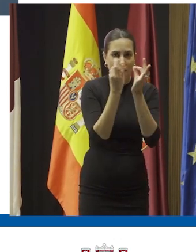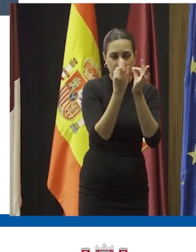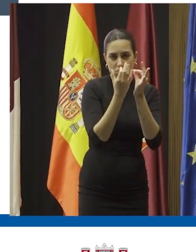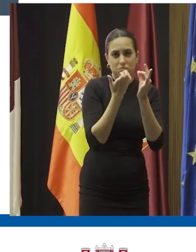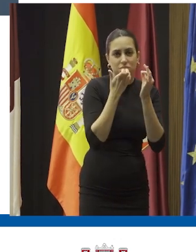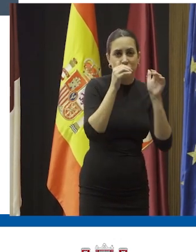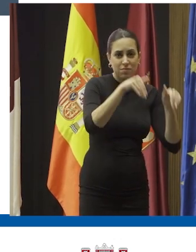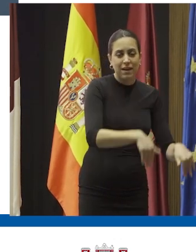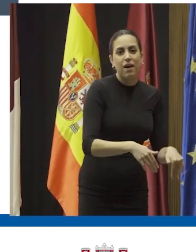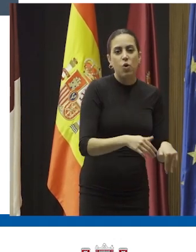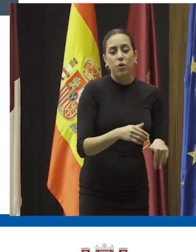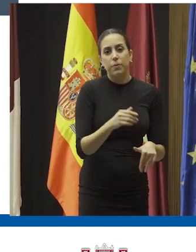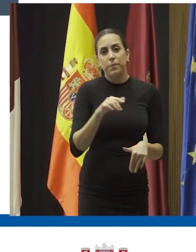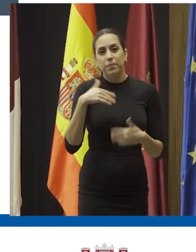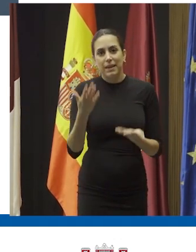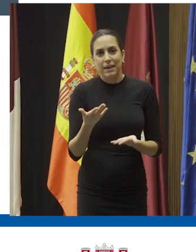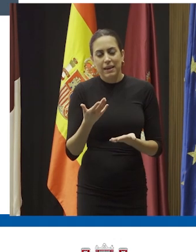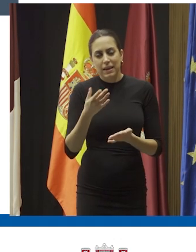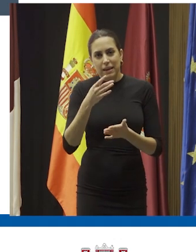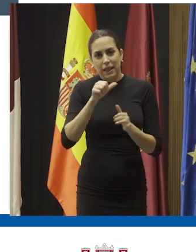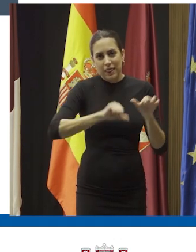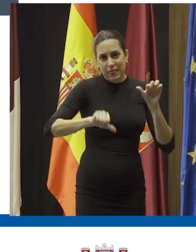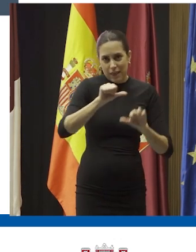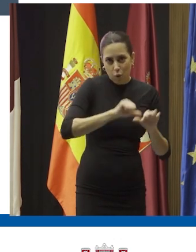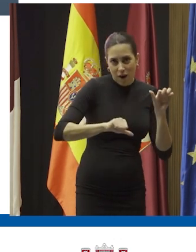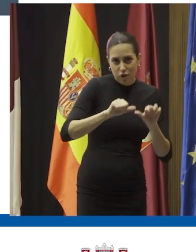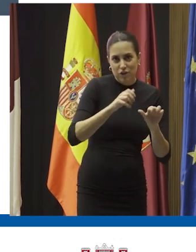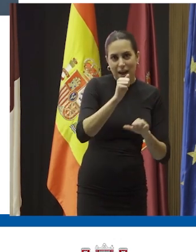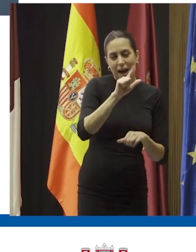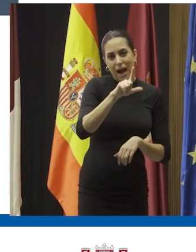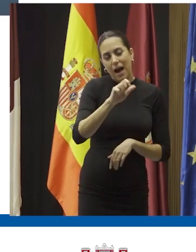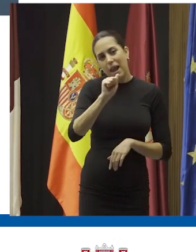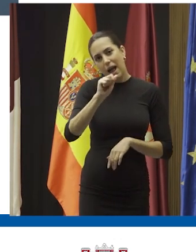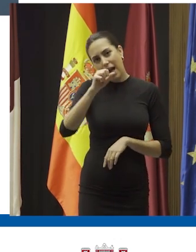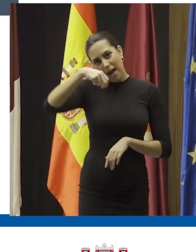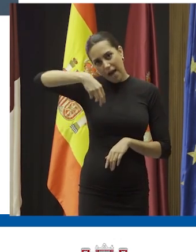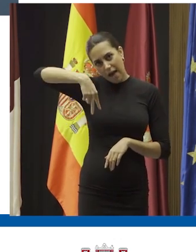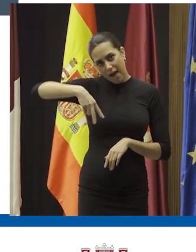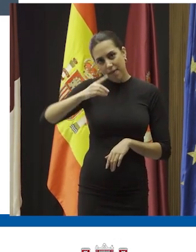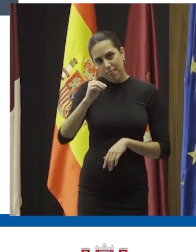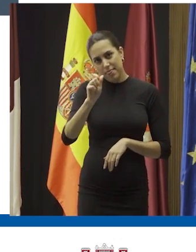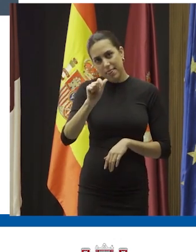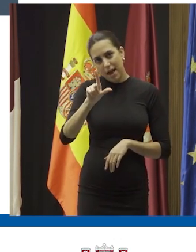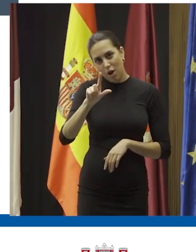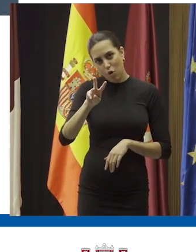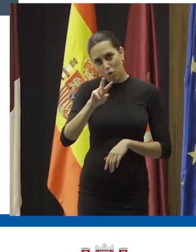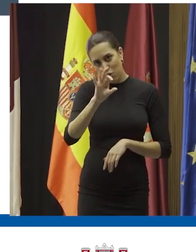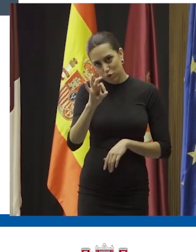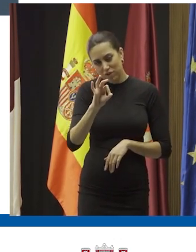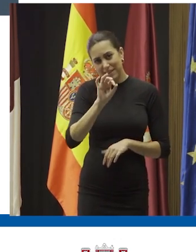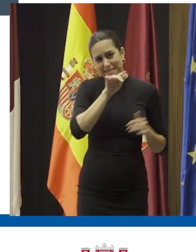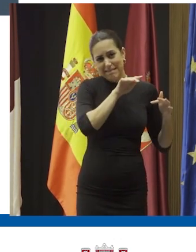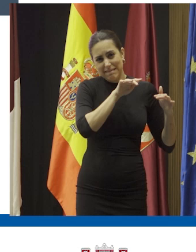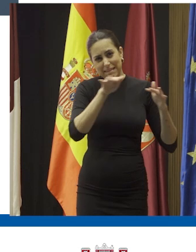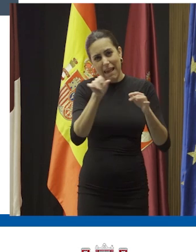cultos cirujanos del Islam, de Al-Ándalus, emigraron hacia el centro de la península, a Toledo. Y en